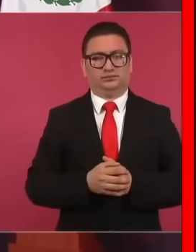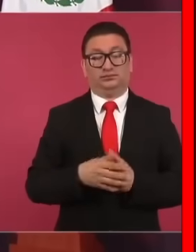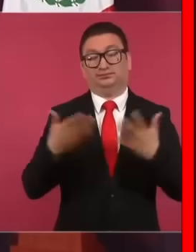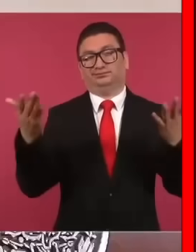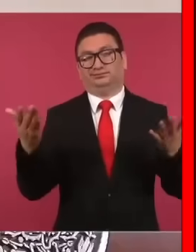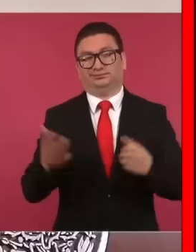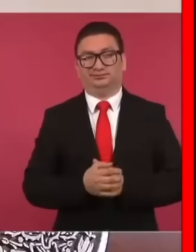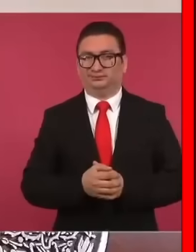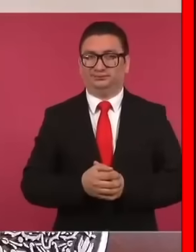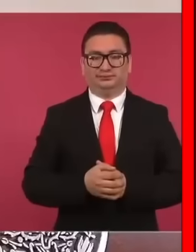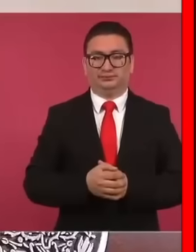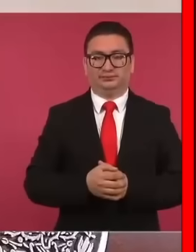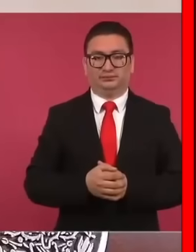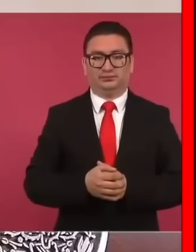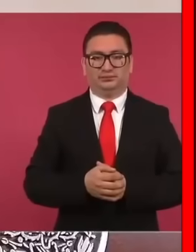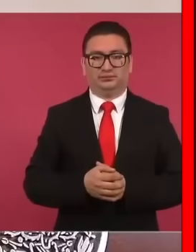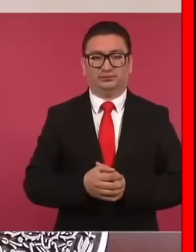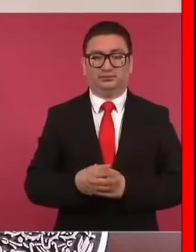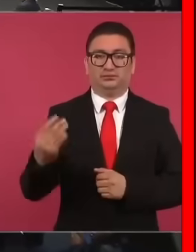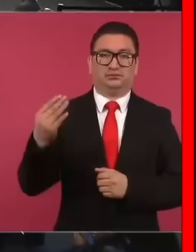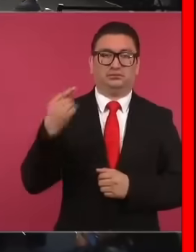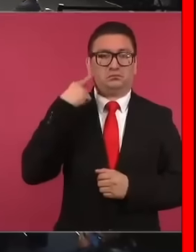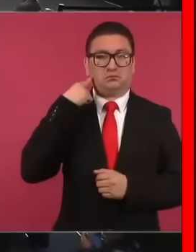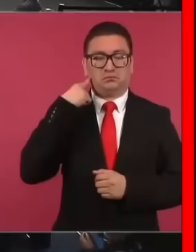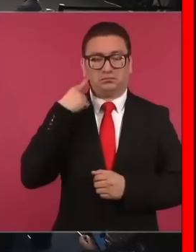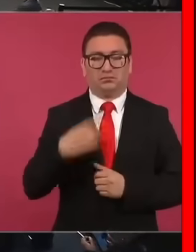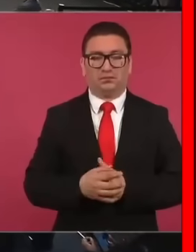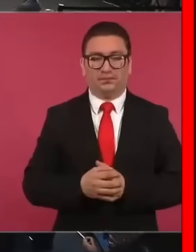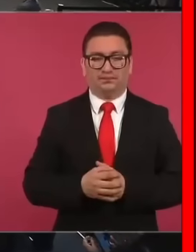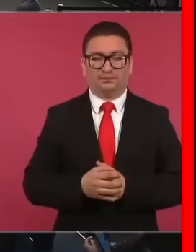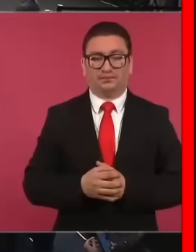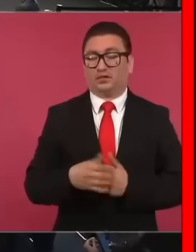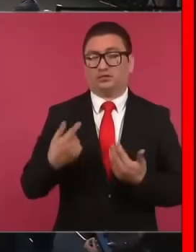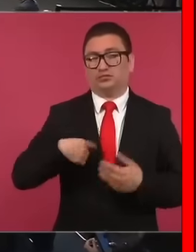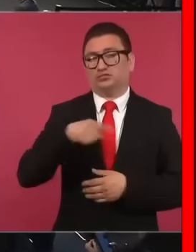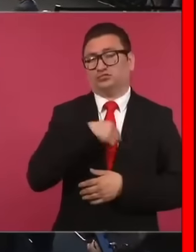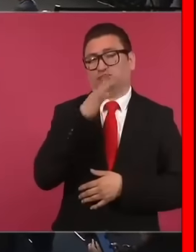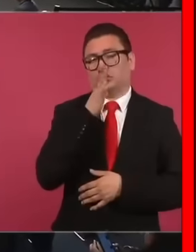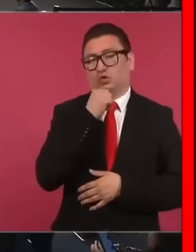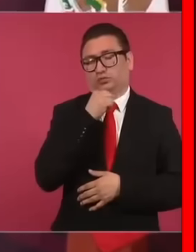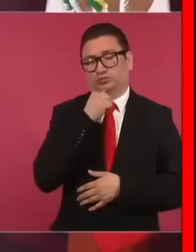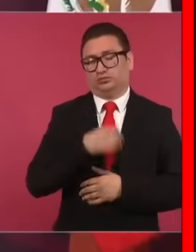bueno, si Argentina pide apoyo económico, ¿México apoyaría a Argentina? Pues no podemos hacerlo.